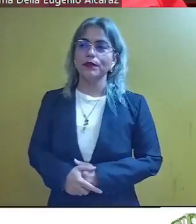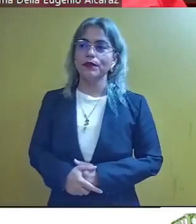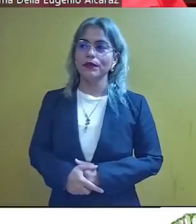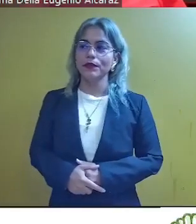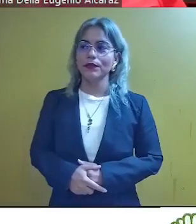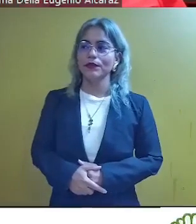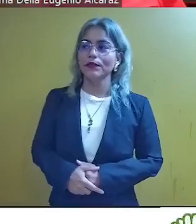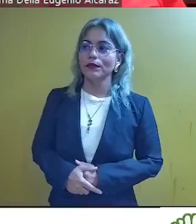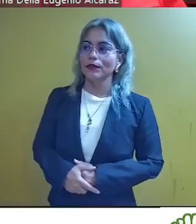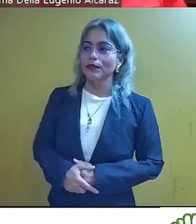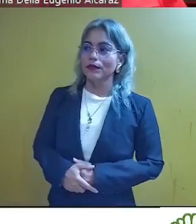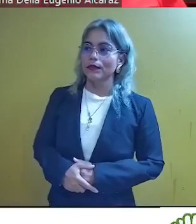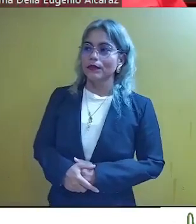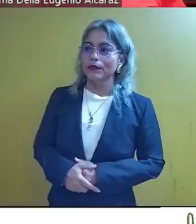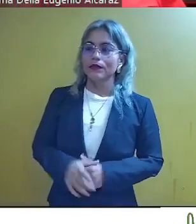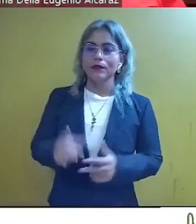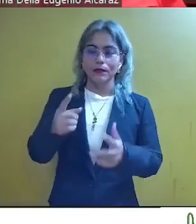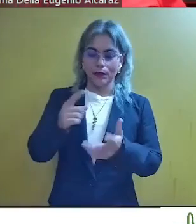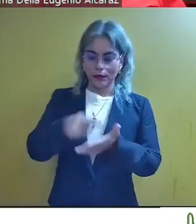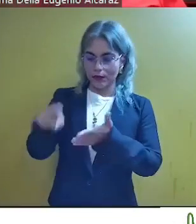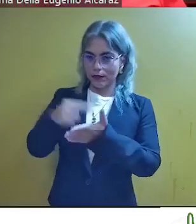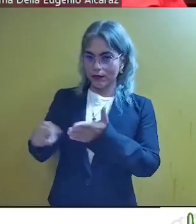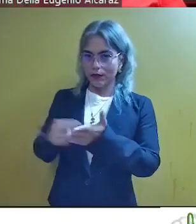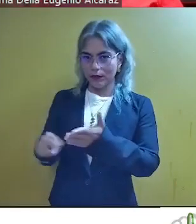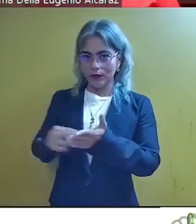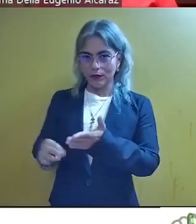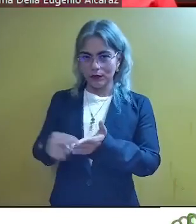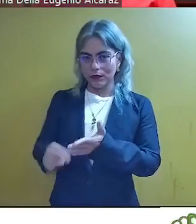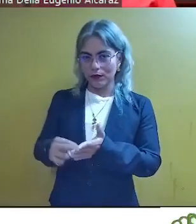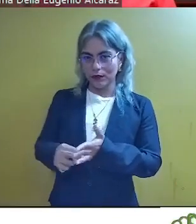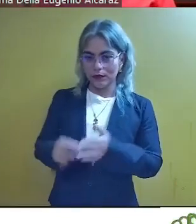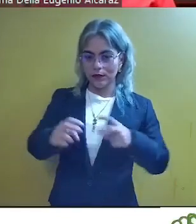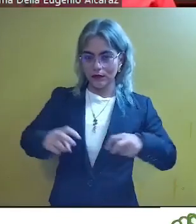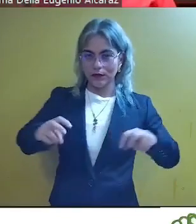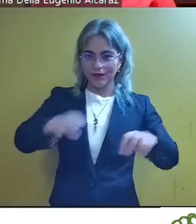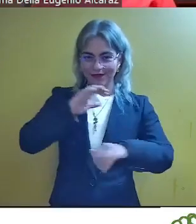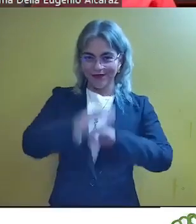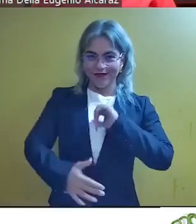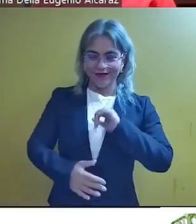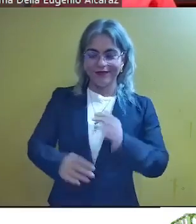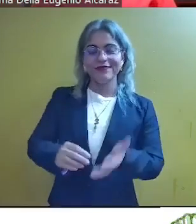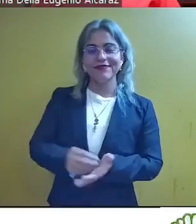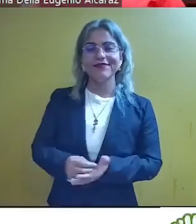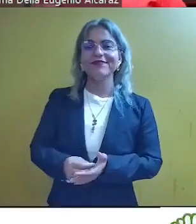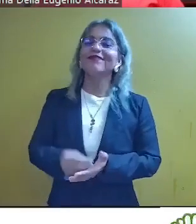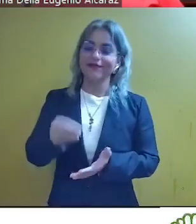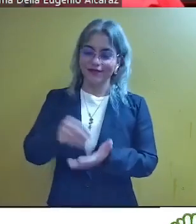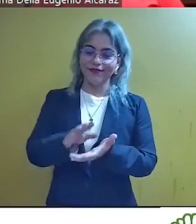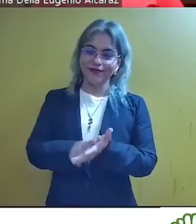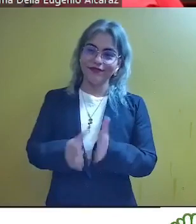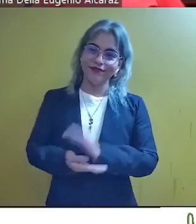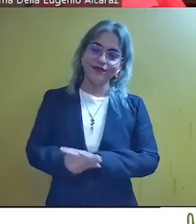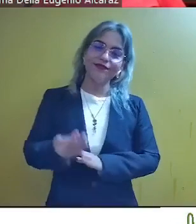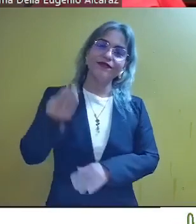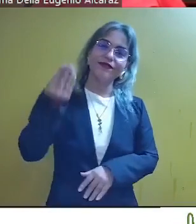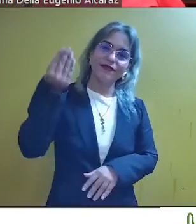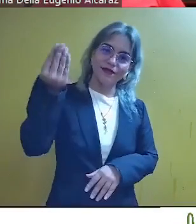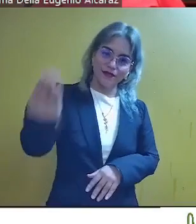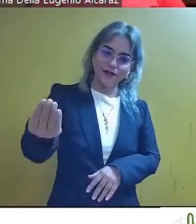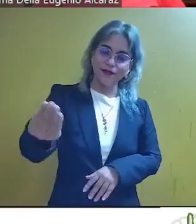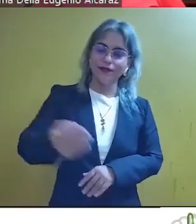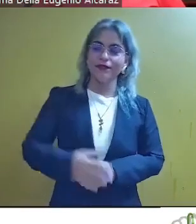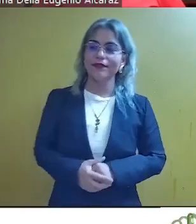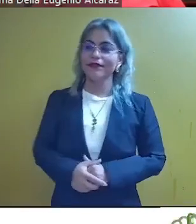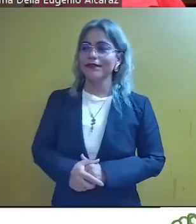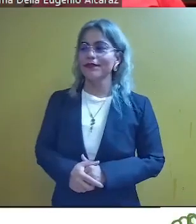Gracias, secretario. Sírvase recabar las firmas a la conclusión de la presente sesión y en consecuencia notificarse como en derecho